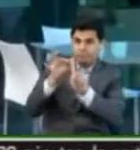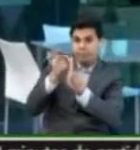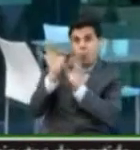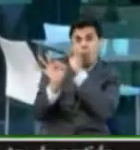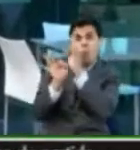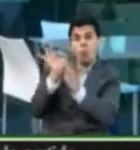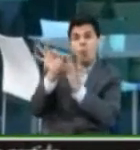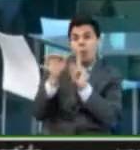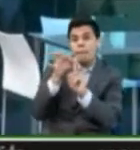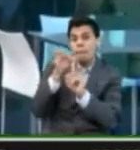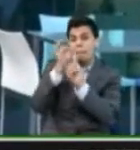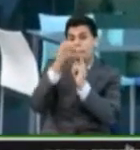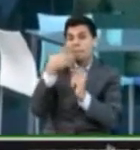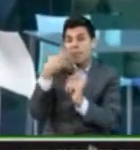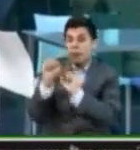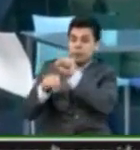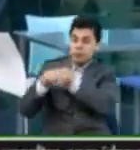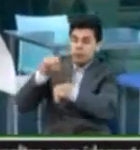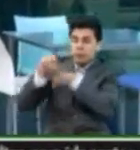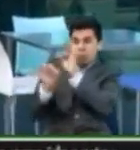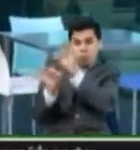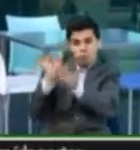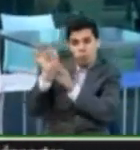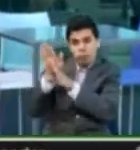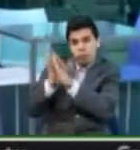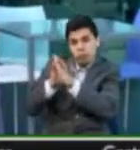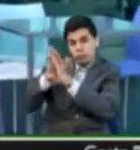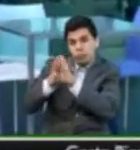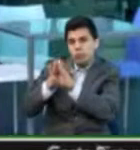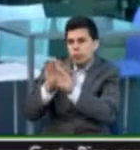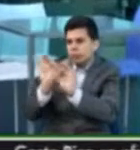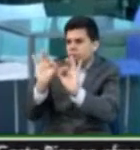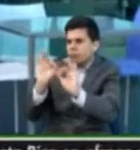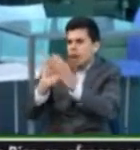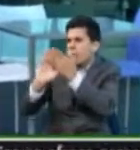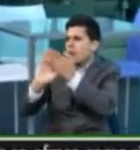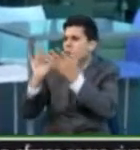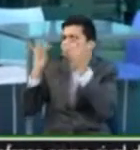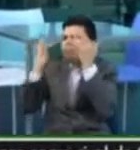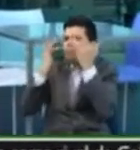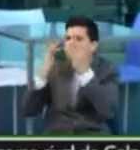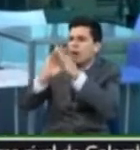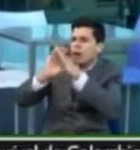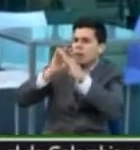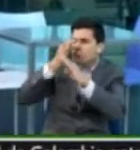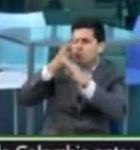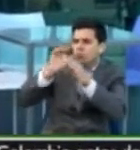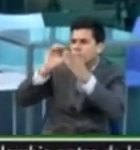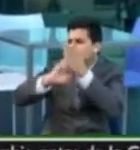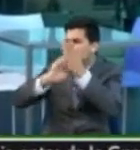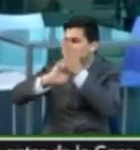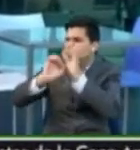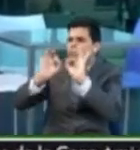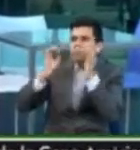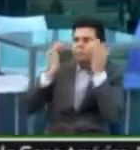que son sus niñas, creo que se preocupan de que estén a punto llegar a lavarlas, a revisar que no